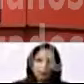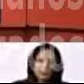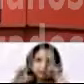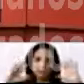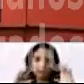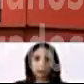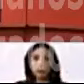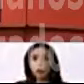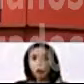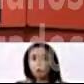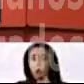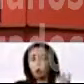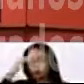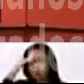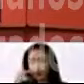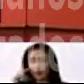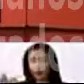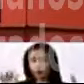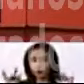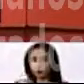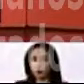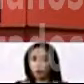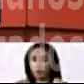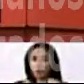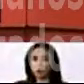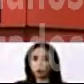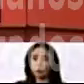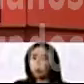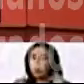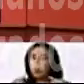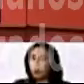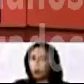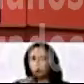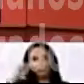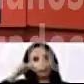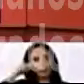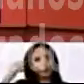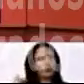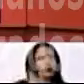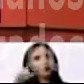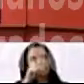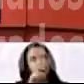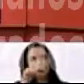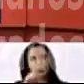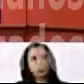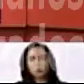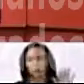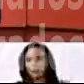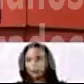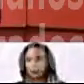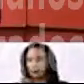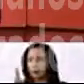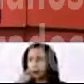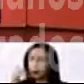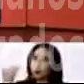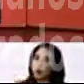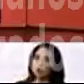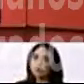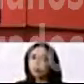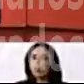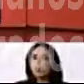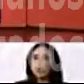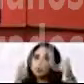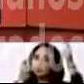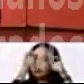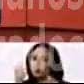de esta época. Los que le corresponde, pues tal día como hoy entró, en el año 71, entró nuestro comandante a la academia militar ahí en